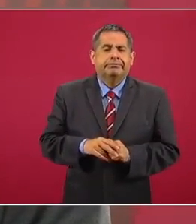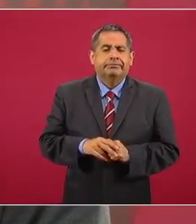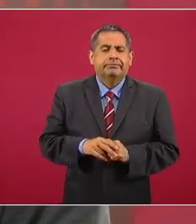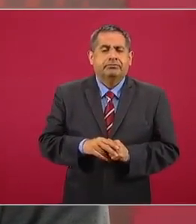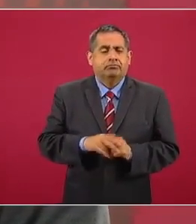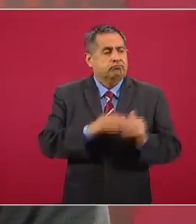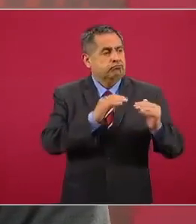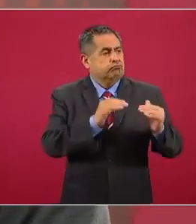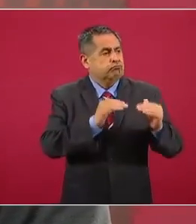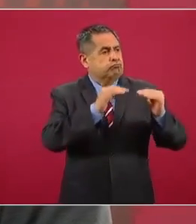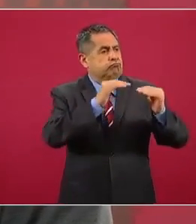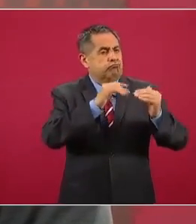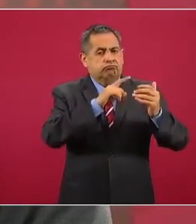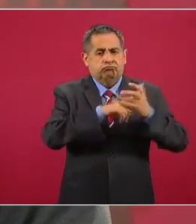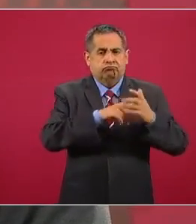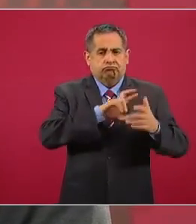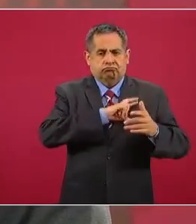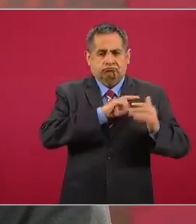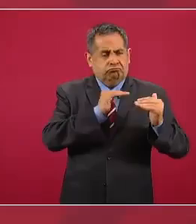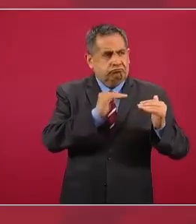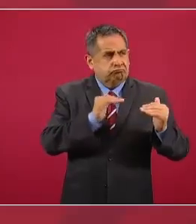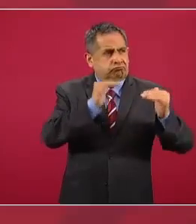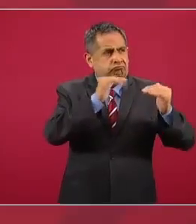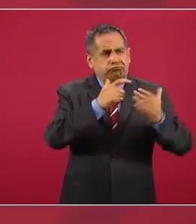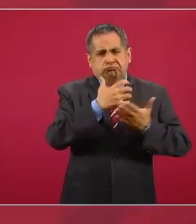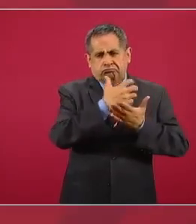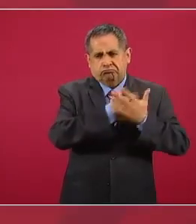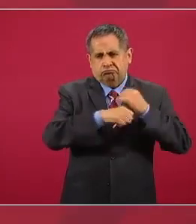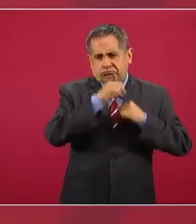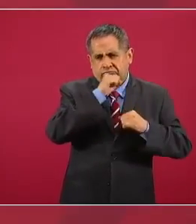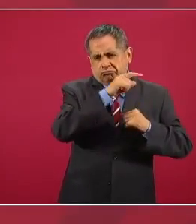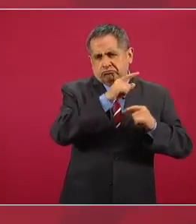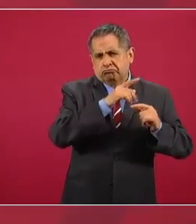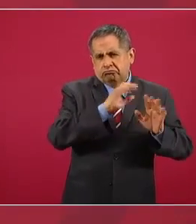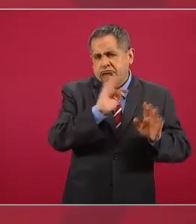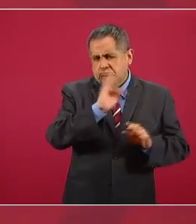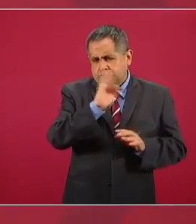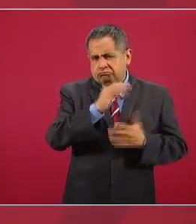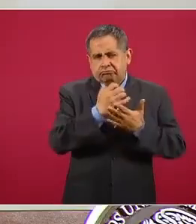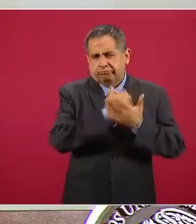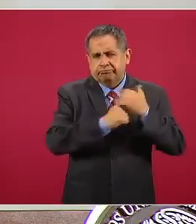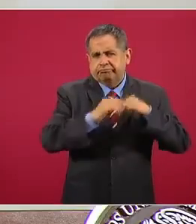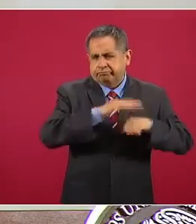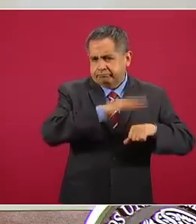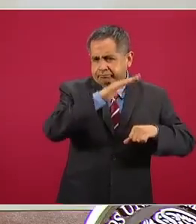las cúpulas del sector privado, ahí se gane más,